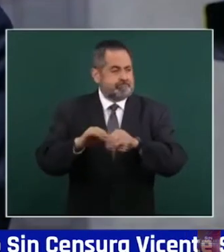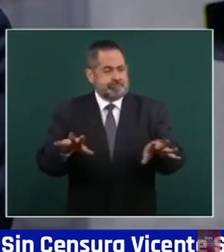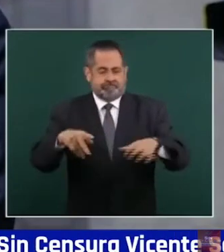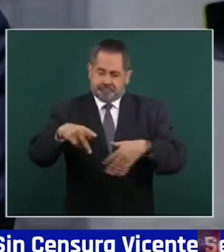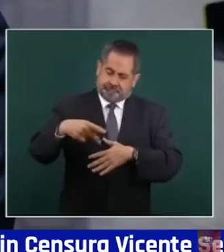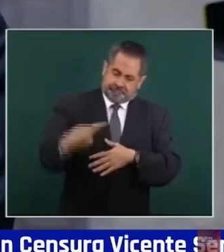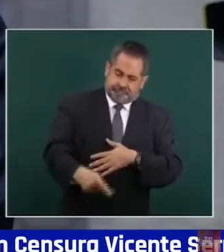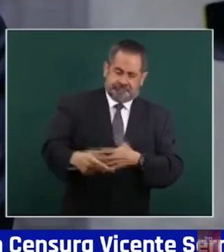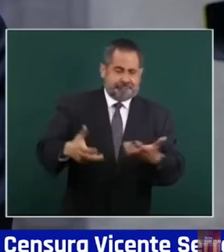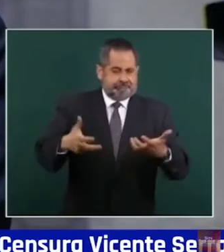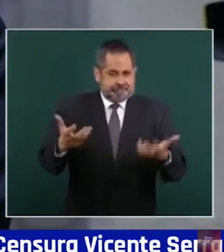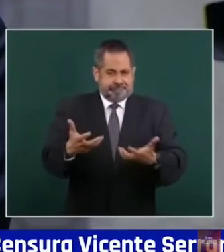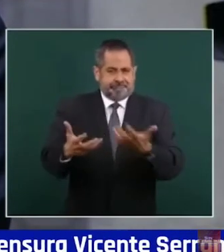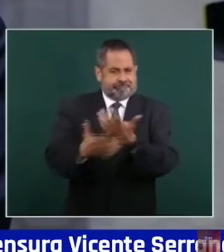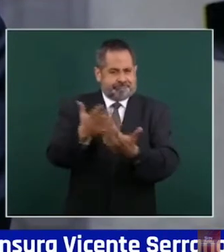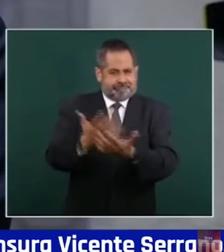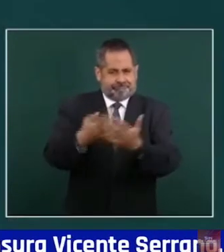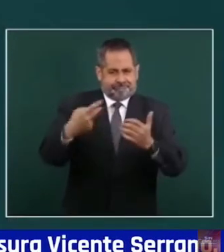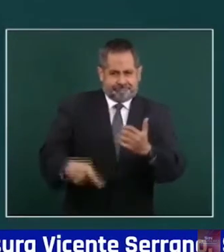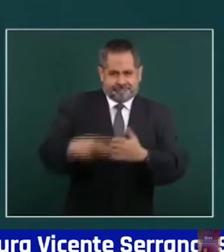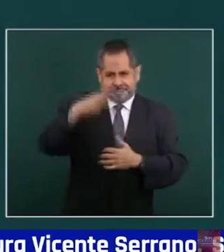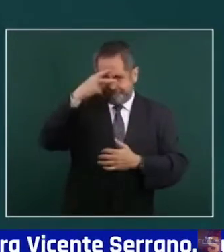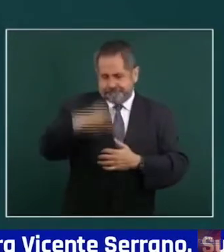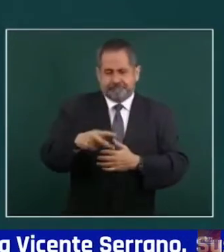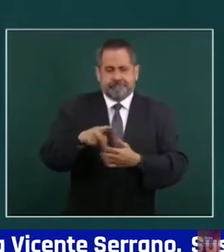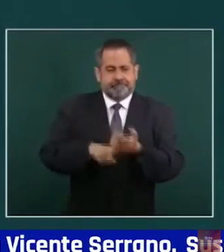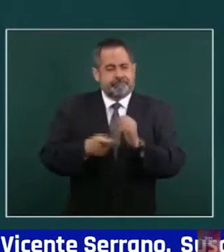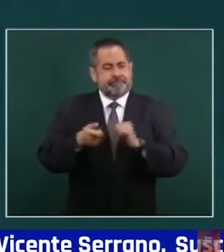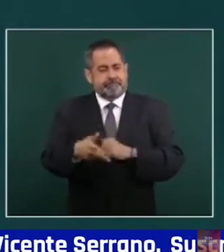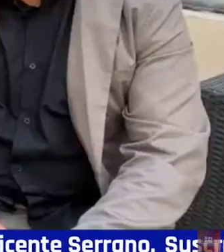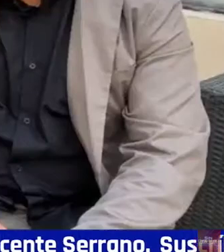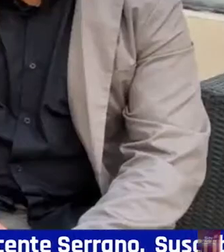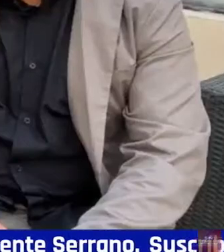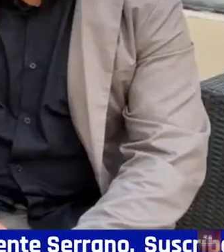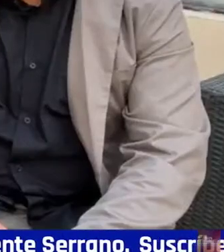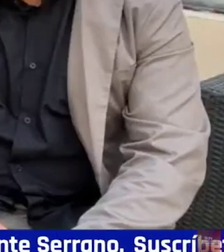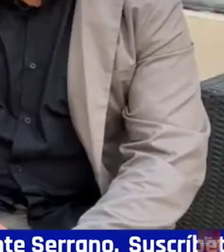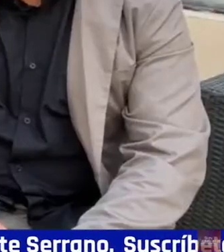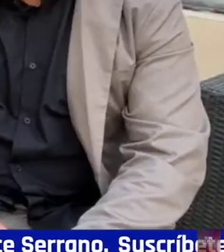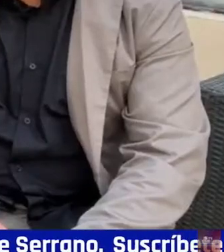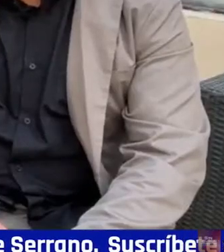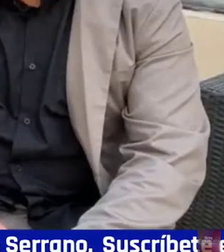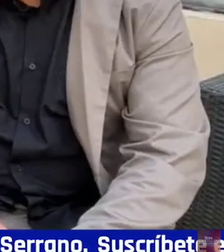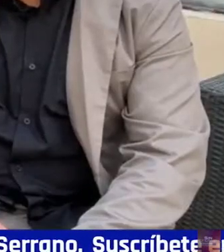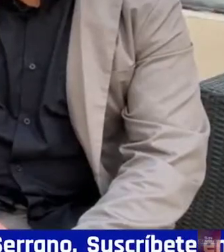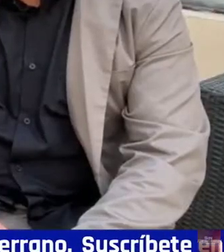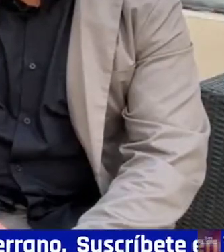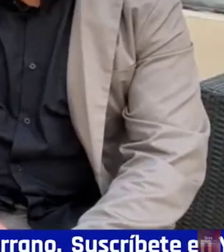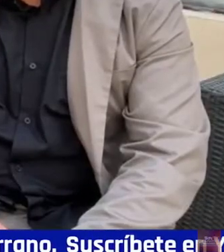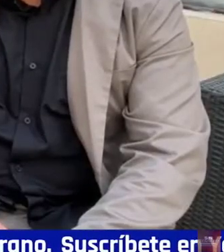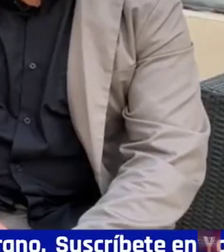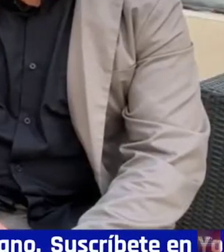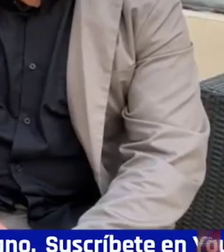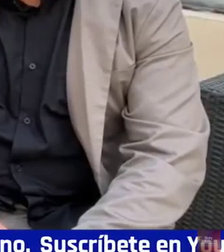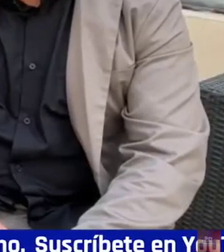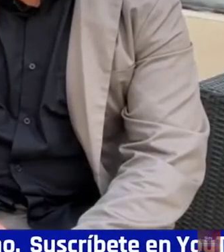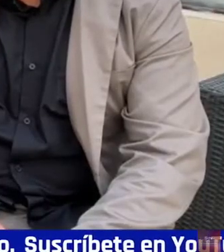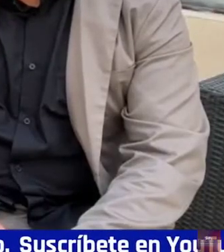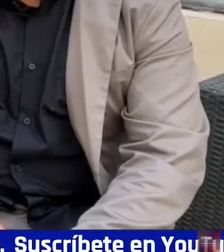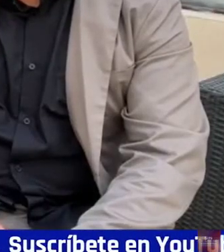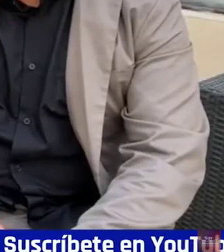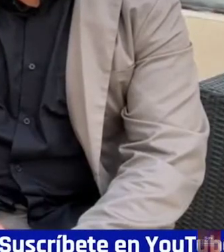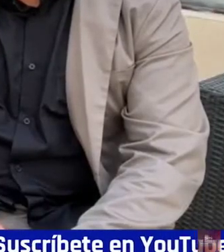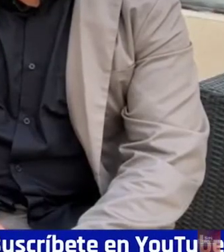Ricardo, haciendo el esfuerzo en Sin Censura, y harán el esfuerzo muchos otros compañeros